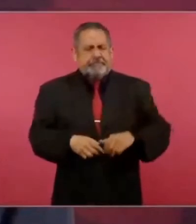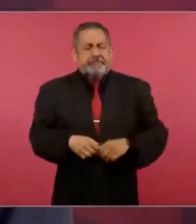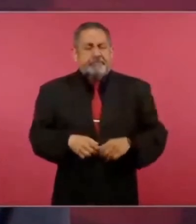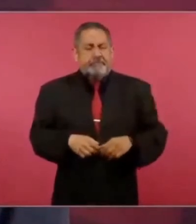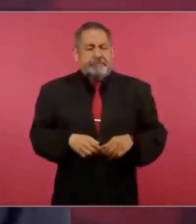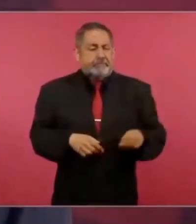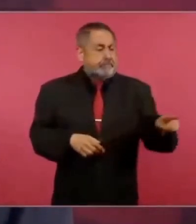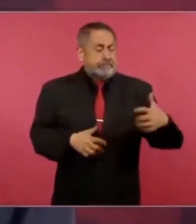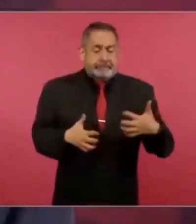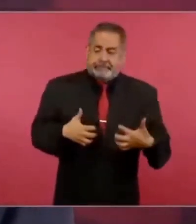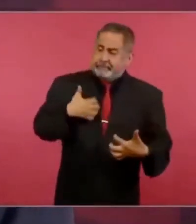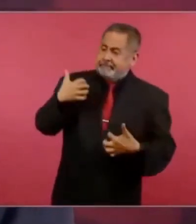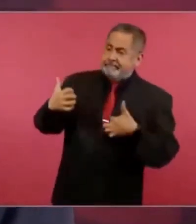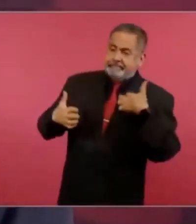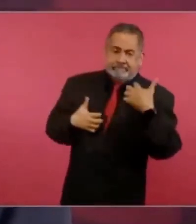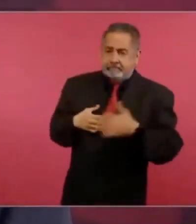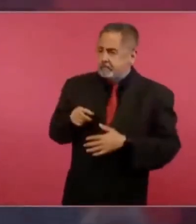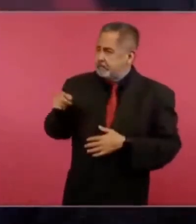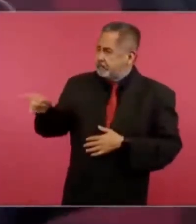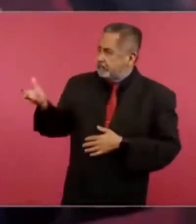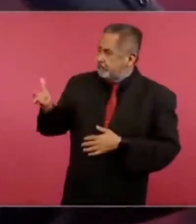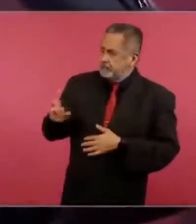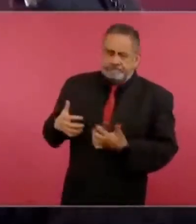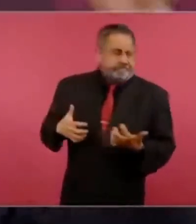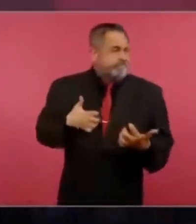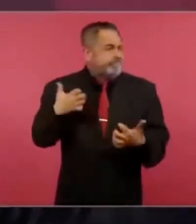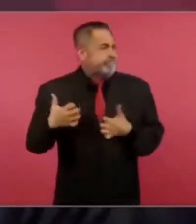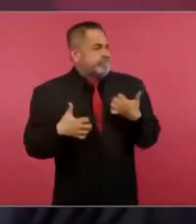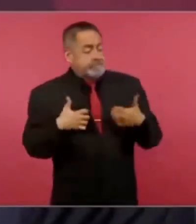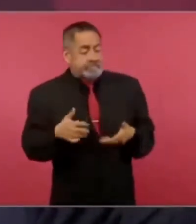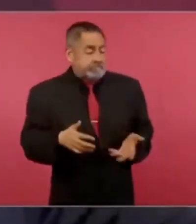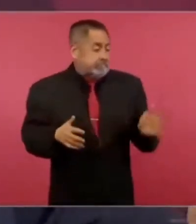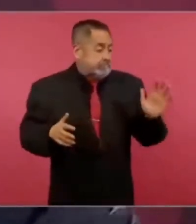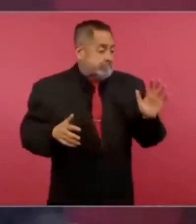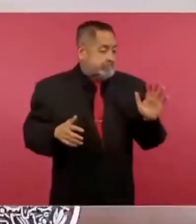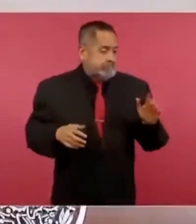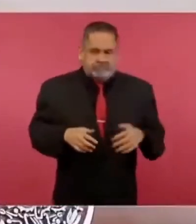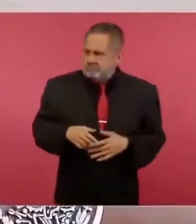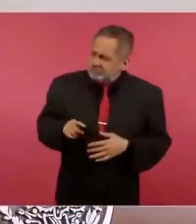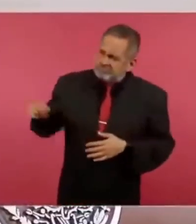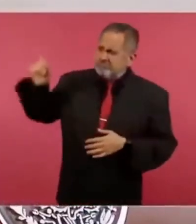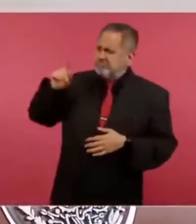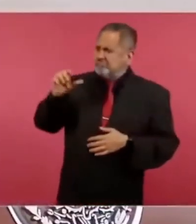les molesta lo que estamos haciendo y dice, a ver, AMLO, ¿no?,